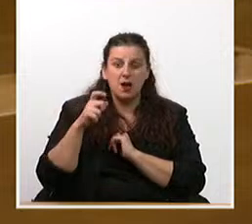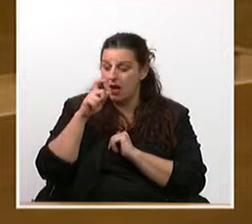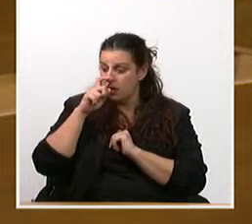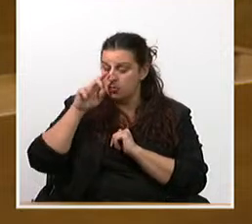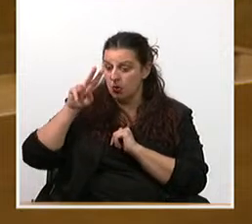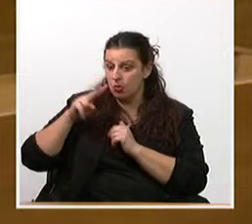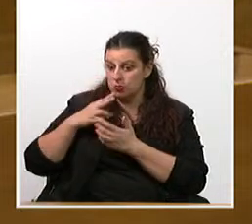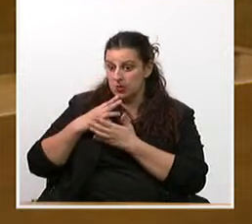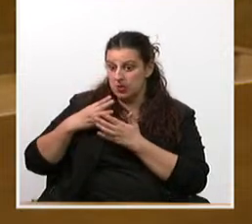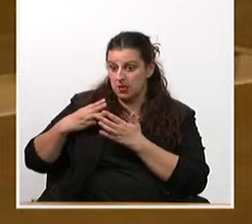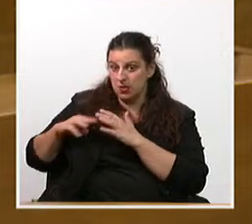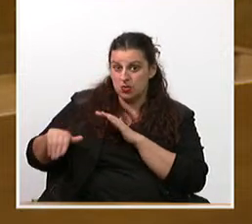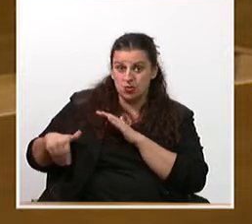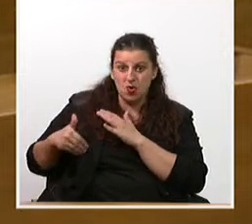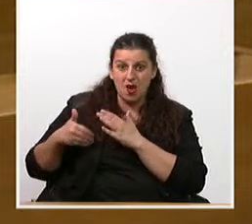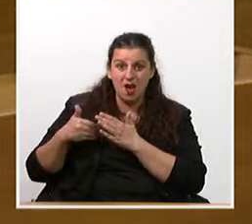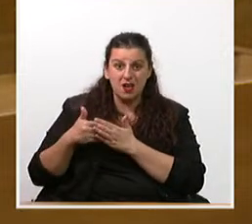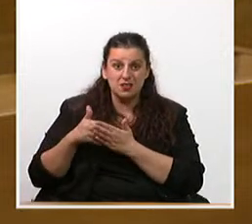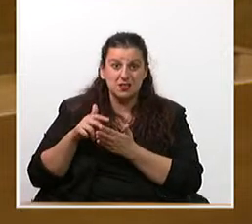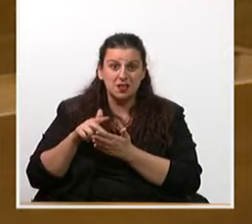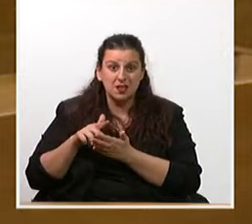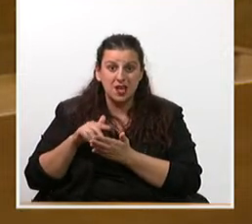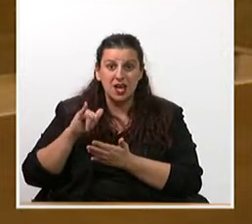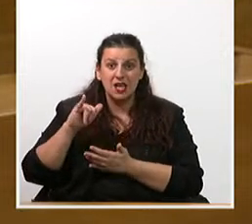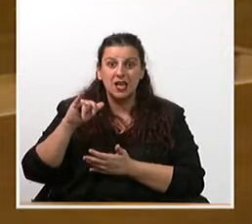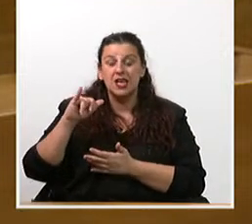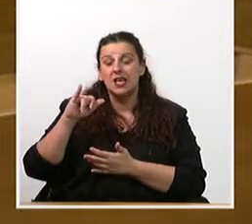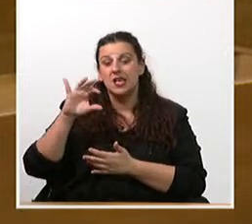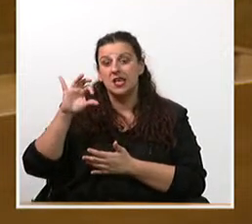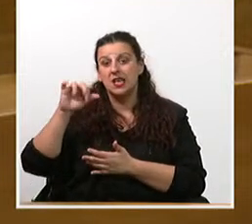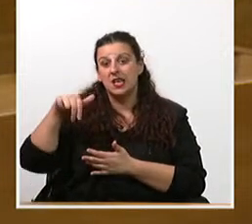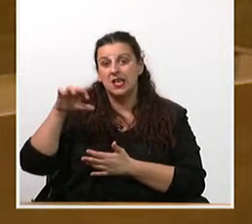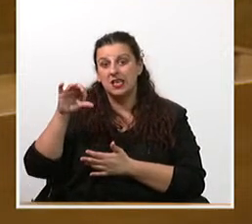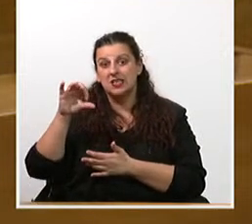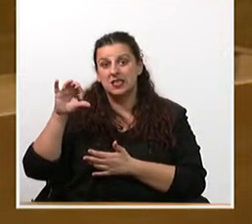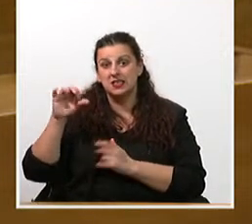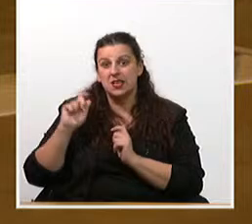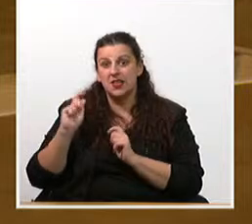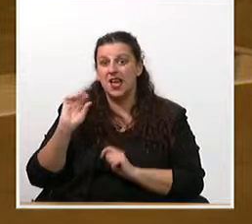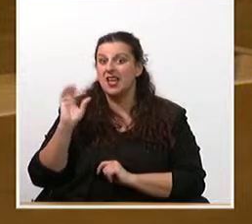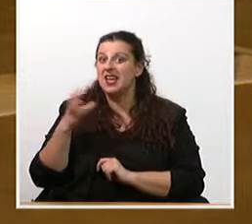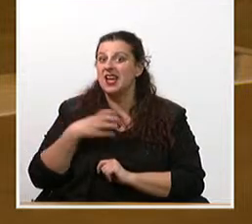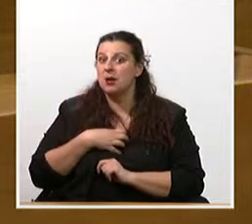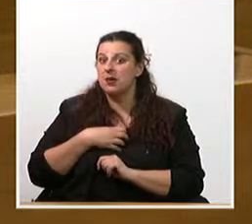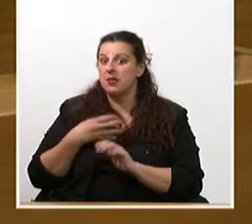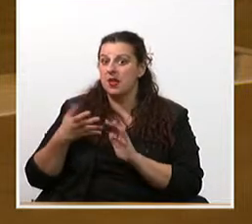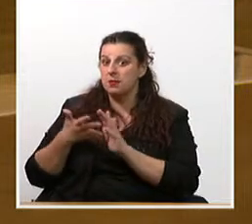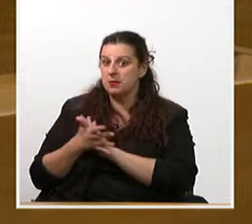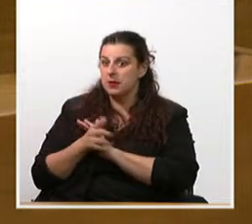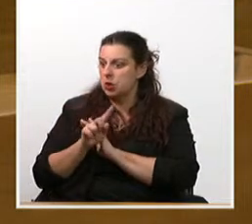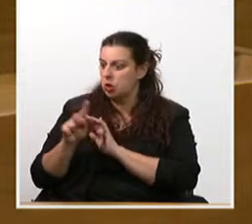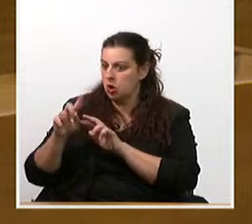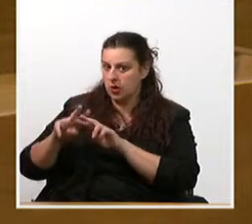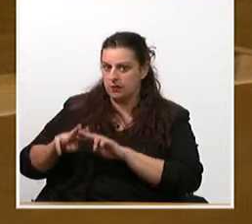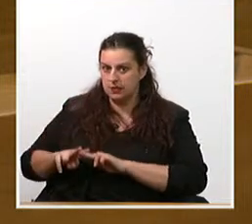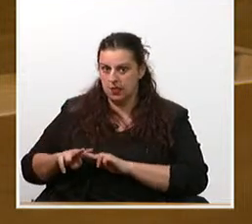personalid que Nacional de la social va declar una inac per no